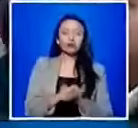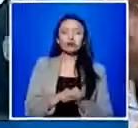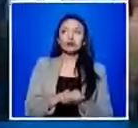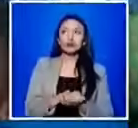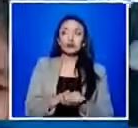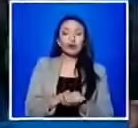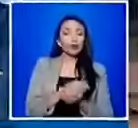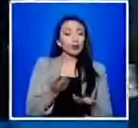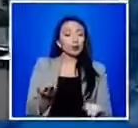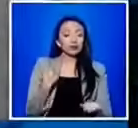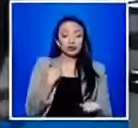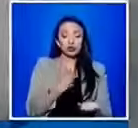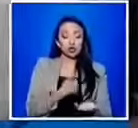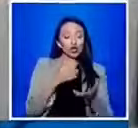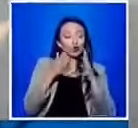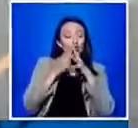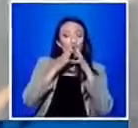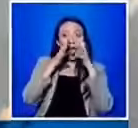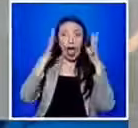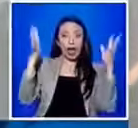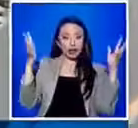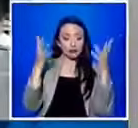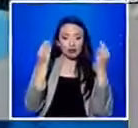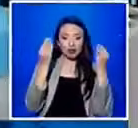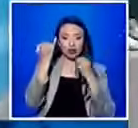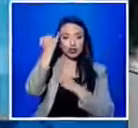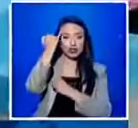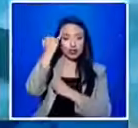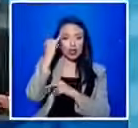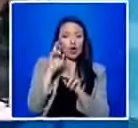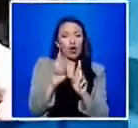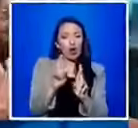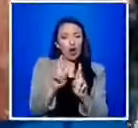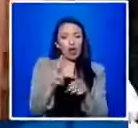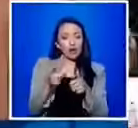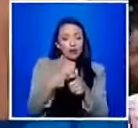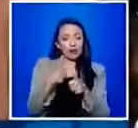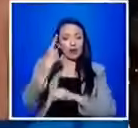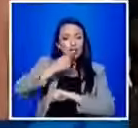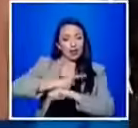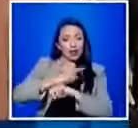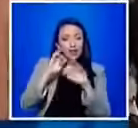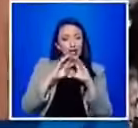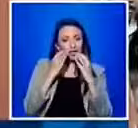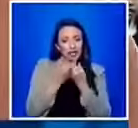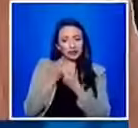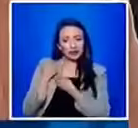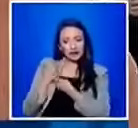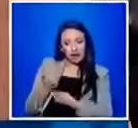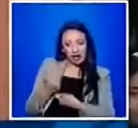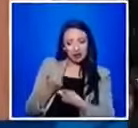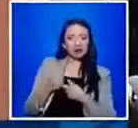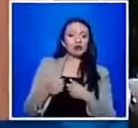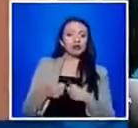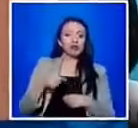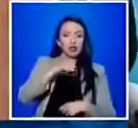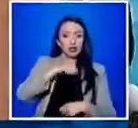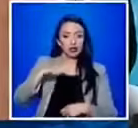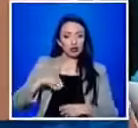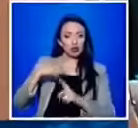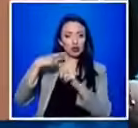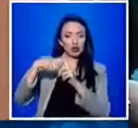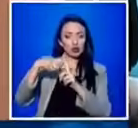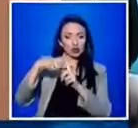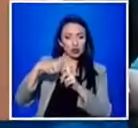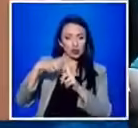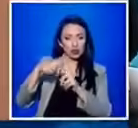Las expectativas son muy grandes. Esperemos que desde el primer día de clases nos vaya súper bien. Especialmente aquí nos